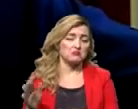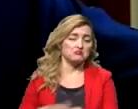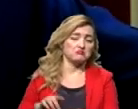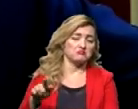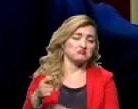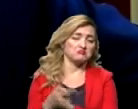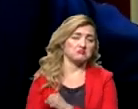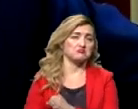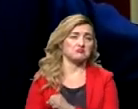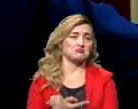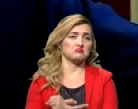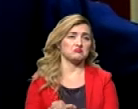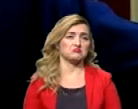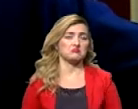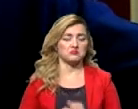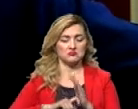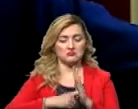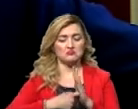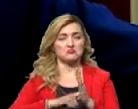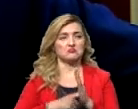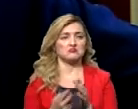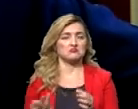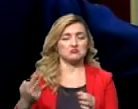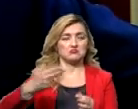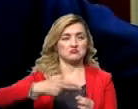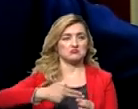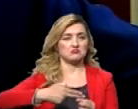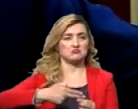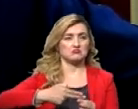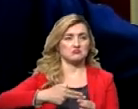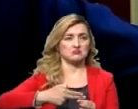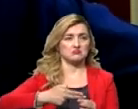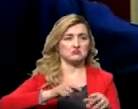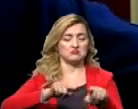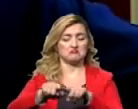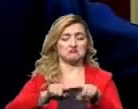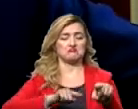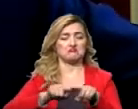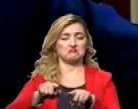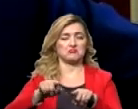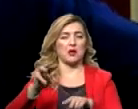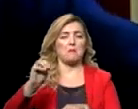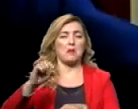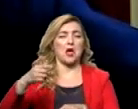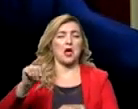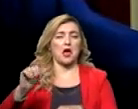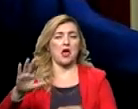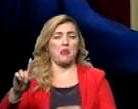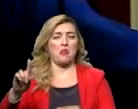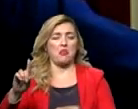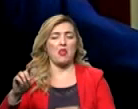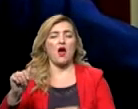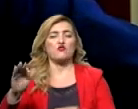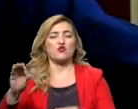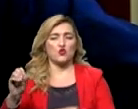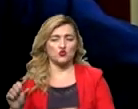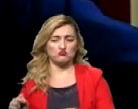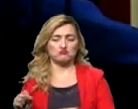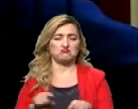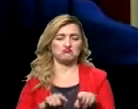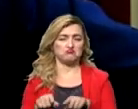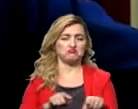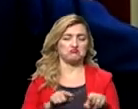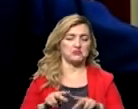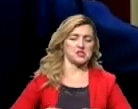responsabilidad penal de Contraloría por participar en licitaciones de Telconet y Megadatos. Estuvo involucrado y estuvo